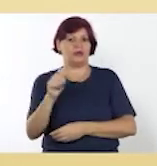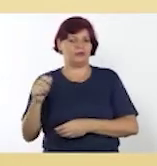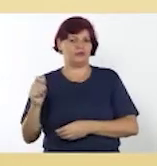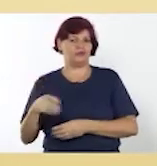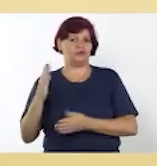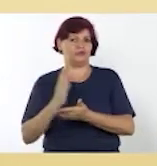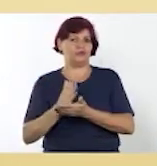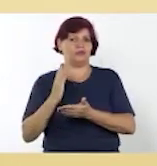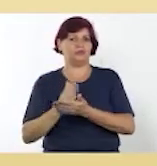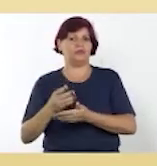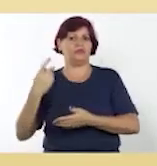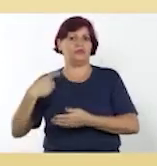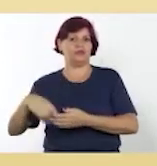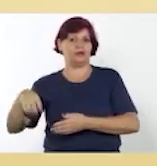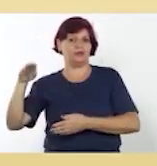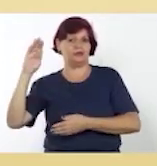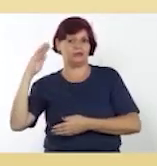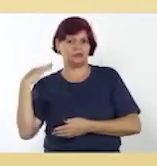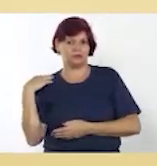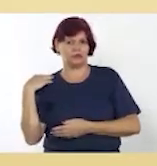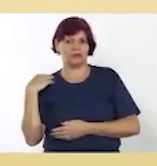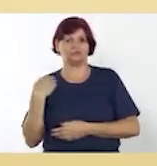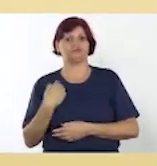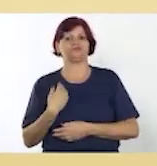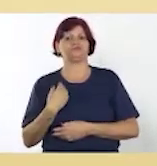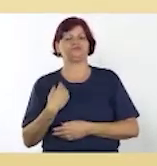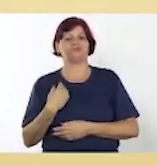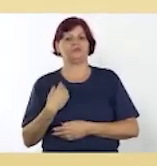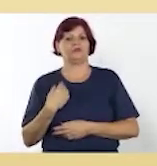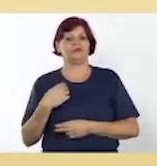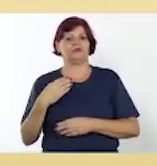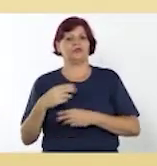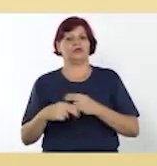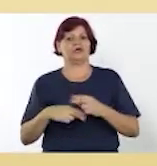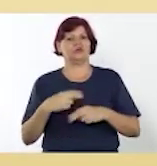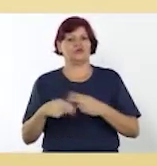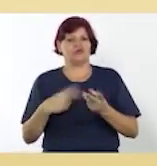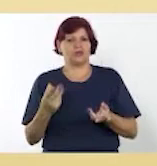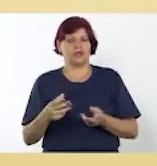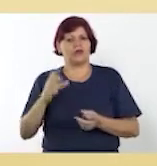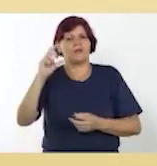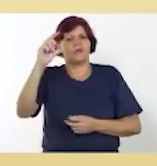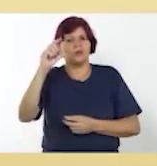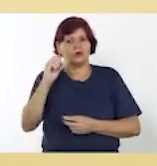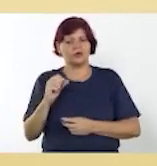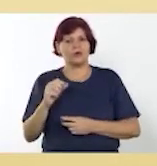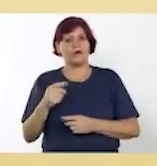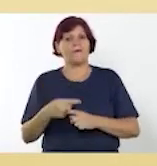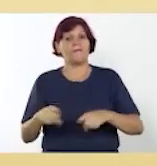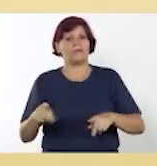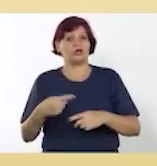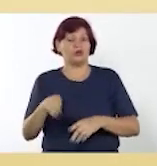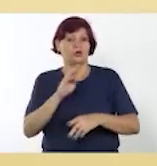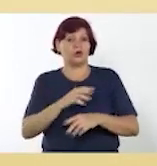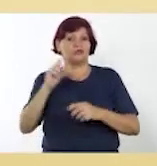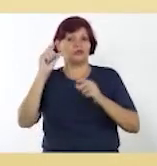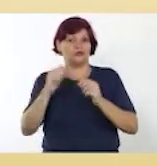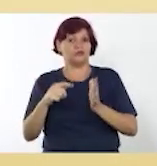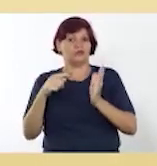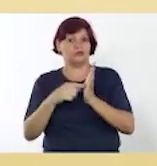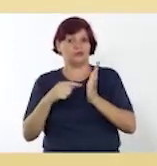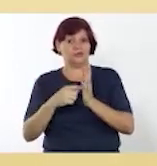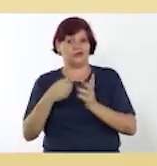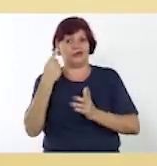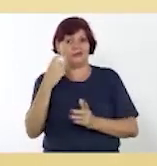ustedes. ¿De acuerdo? Aquí en este caso se hace por reducción, pero antes de reducirlo se multiplica la primera ecuación por menos